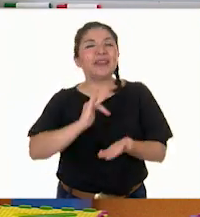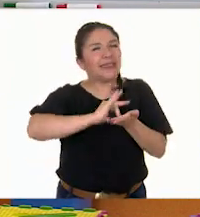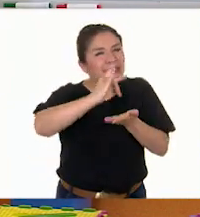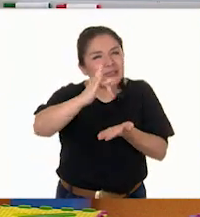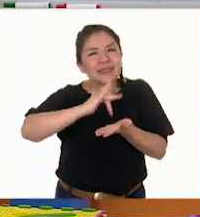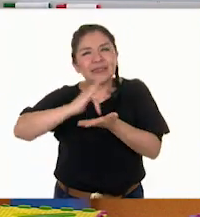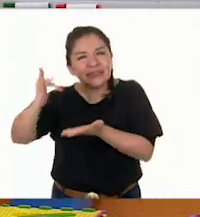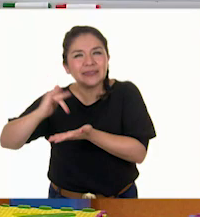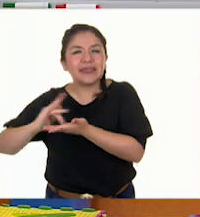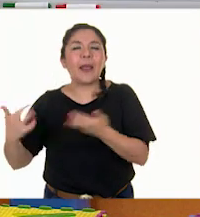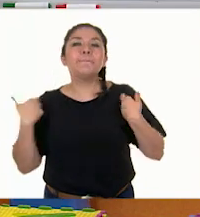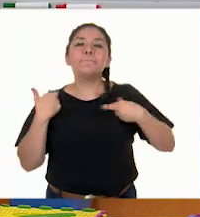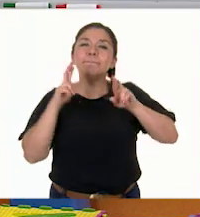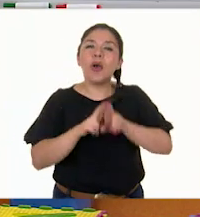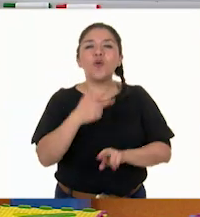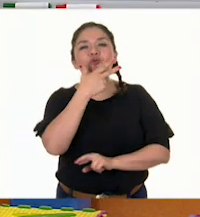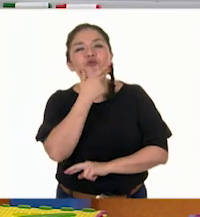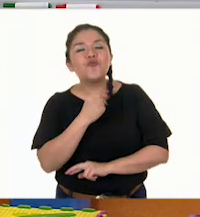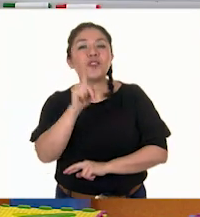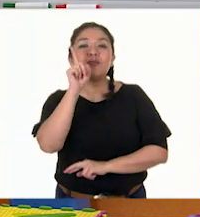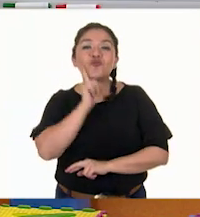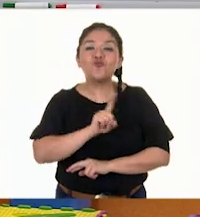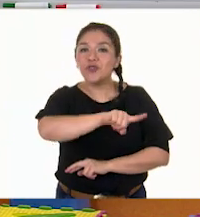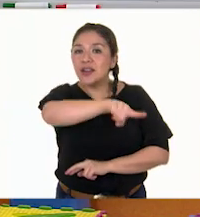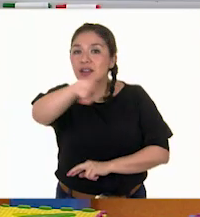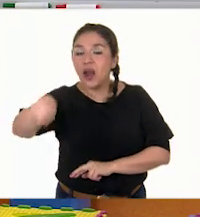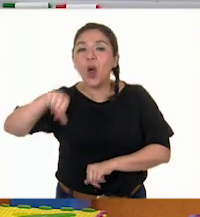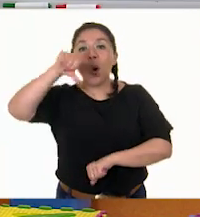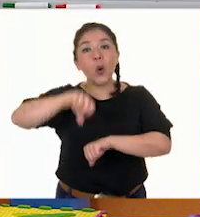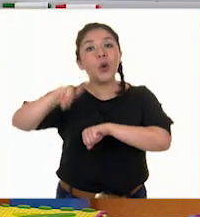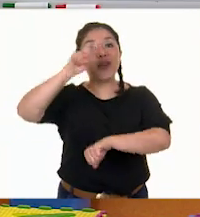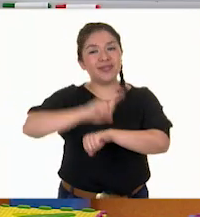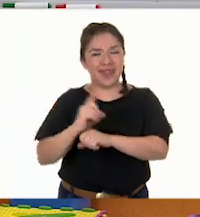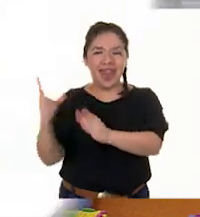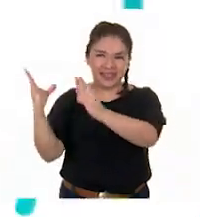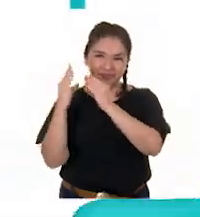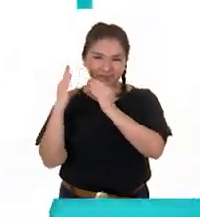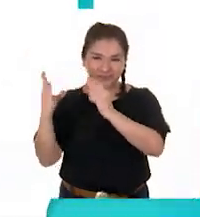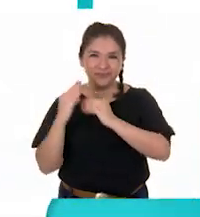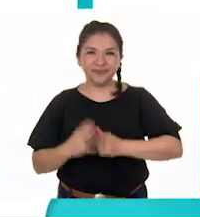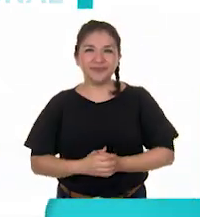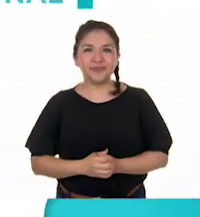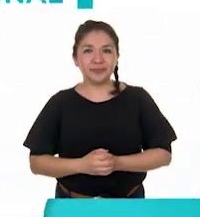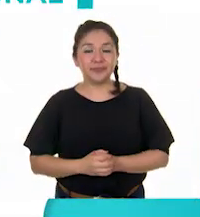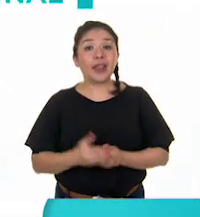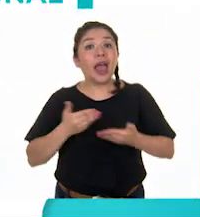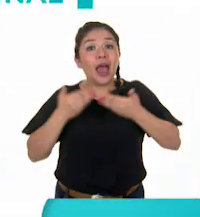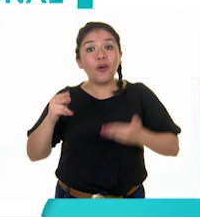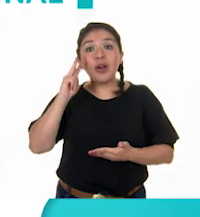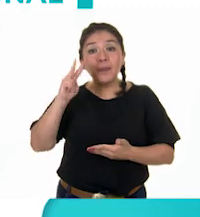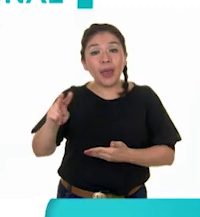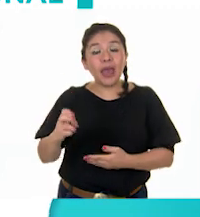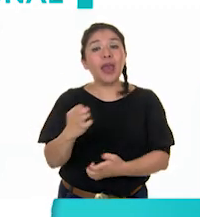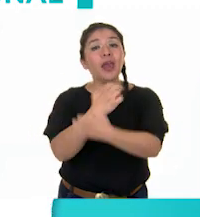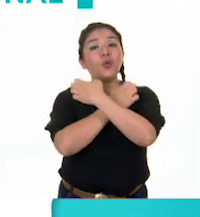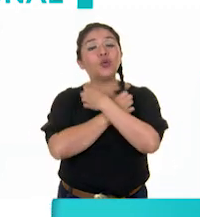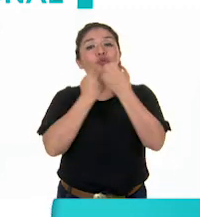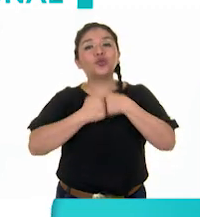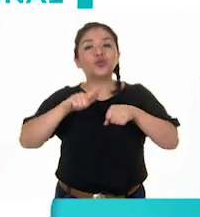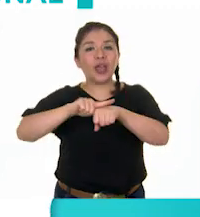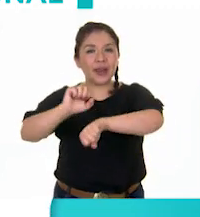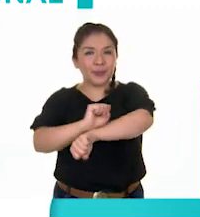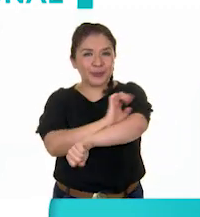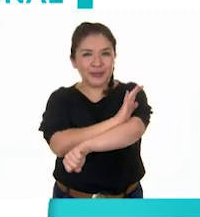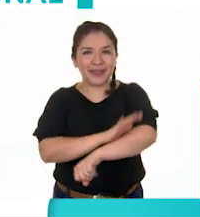damos las gracias a las maestras y a los maestros que hoy nos dieron clases. Continuamos con educación